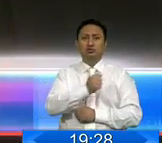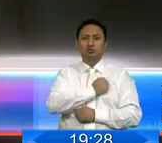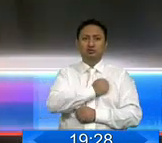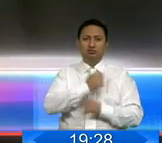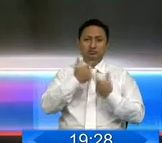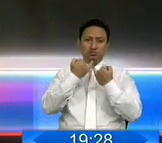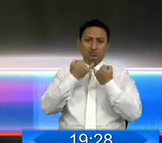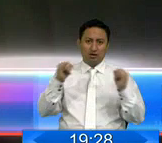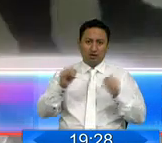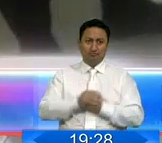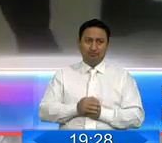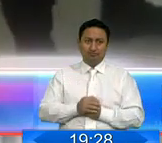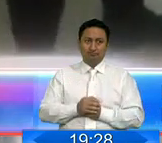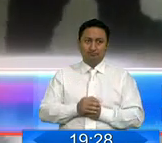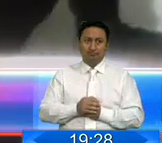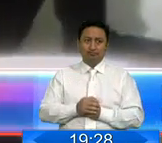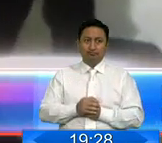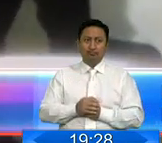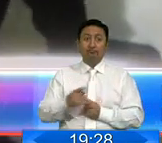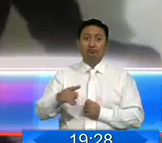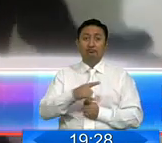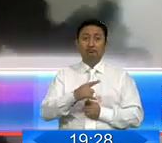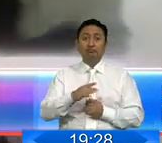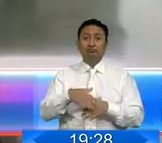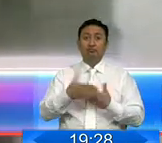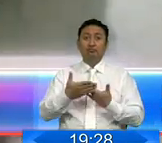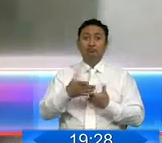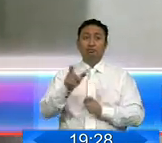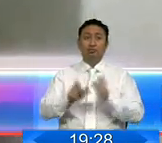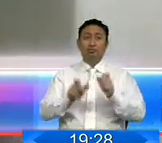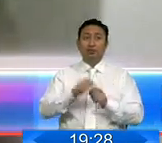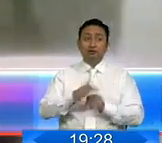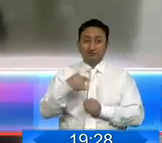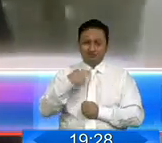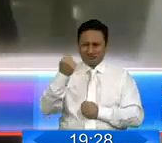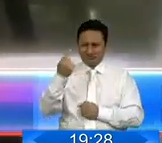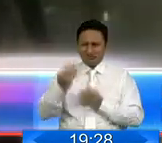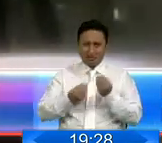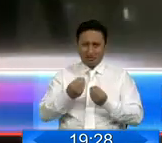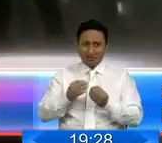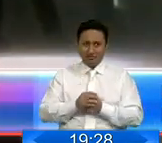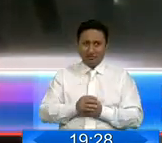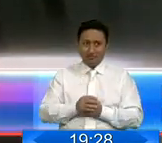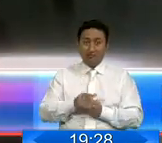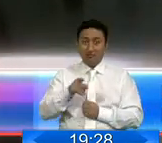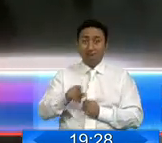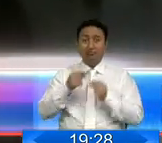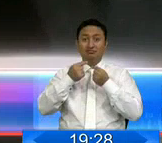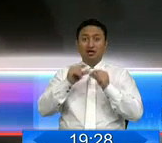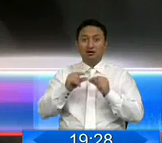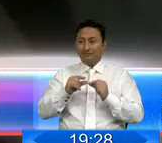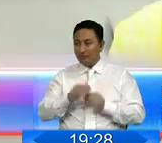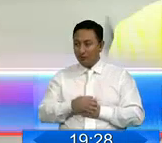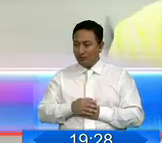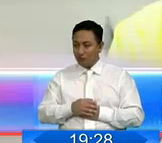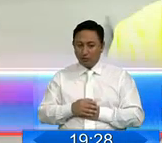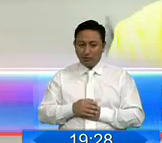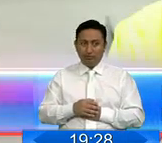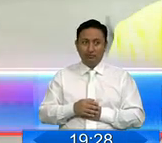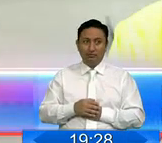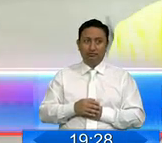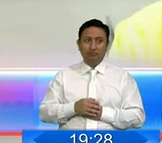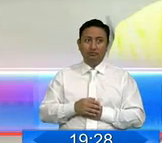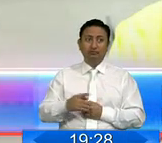idioma. Esto como un modus operandi para evitar que el común de las personas se enteren de lo que conversaban y planificaban. Ellos